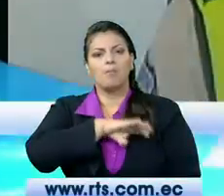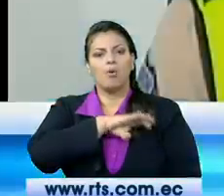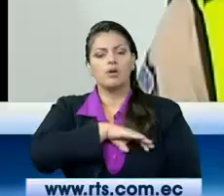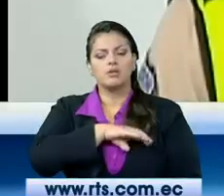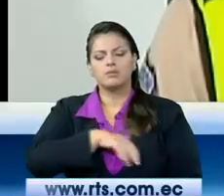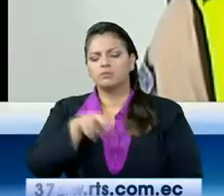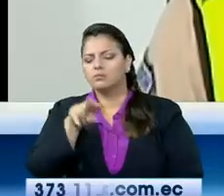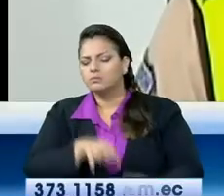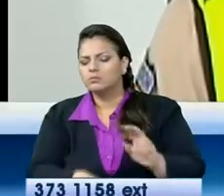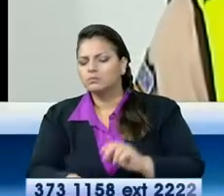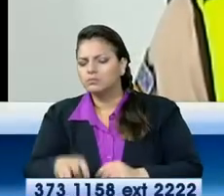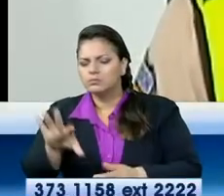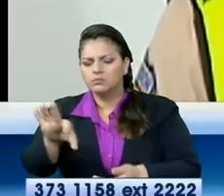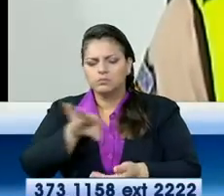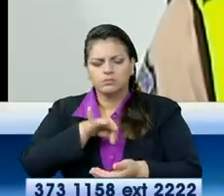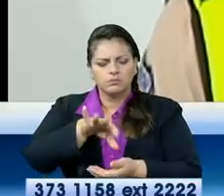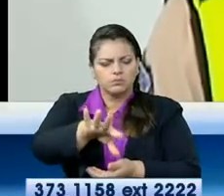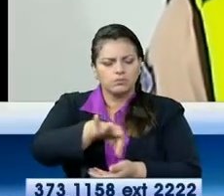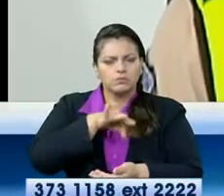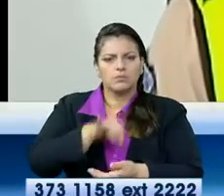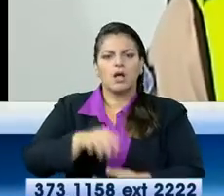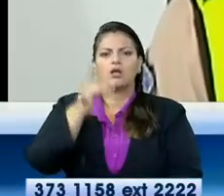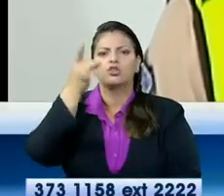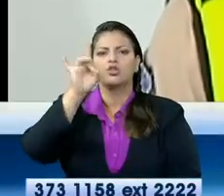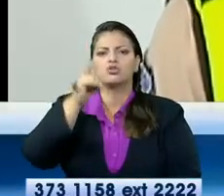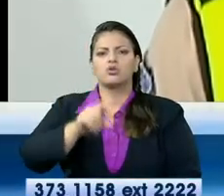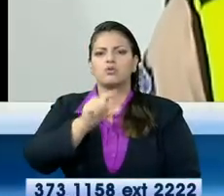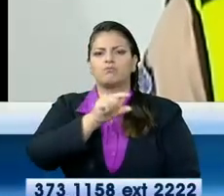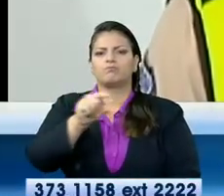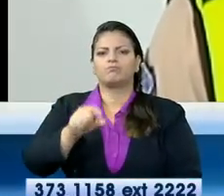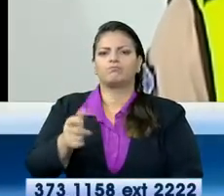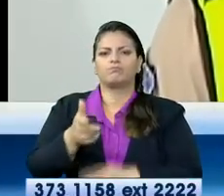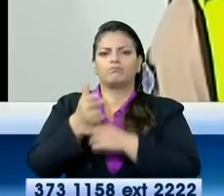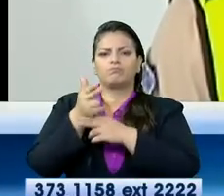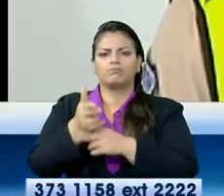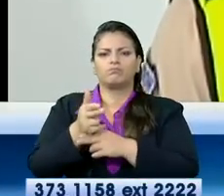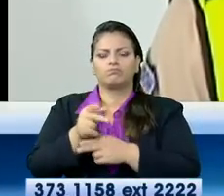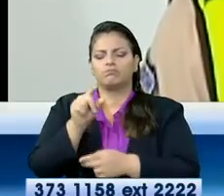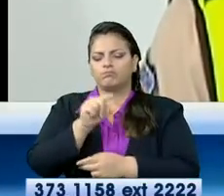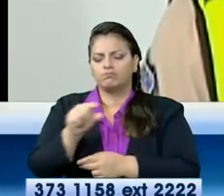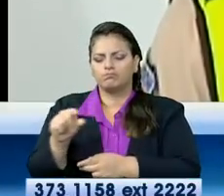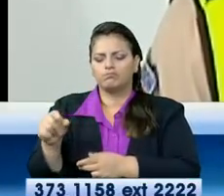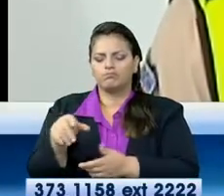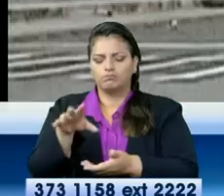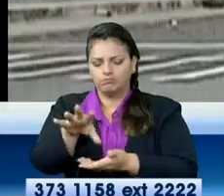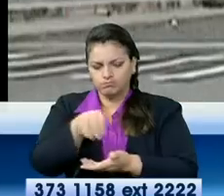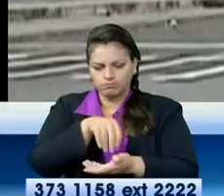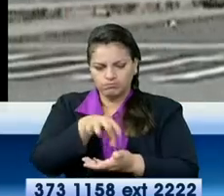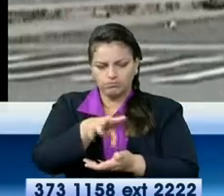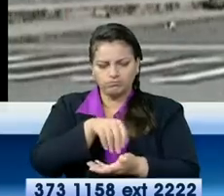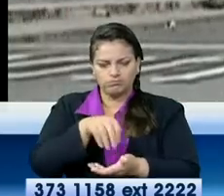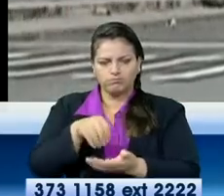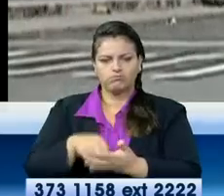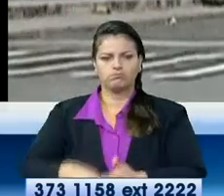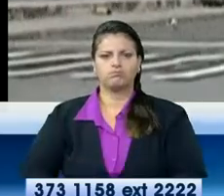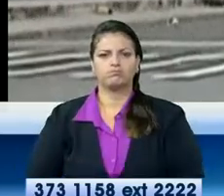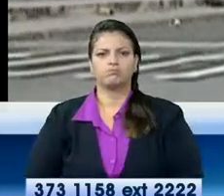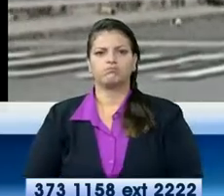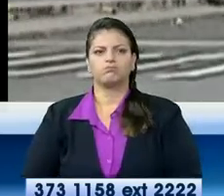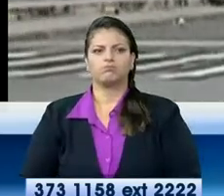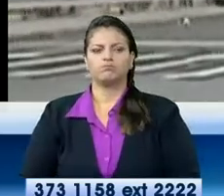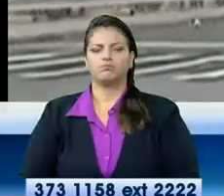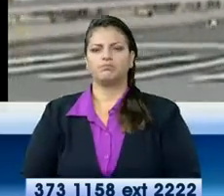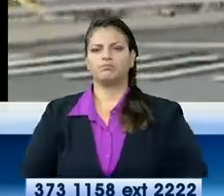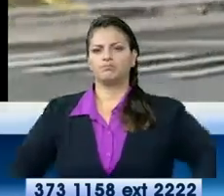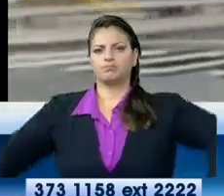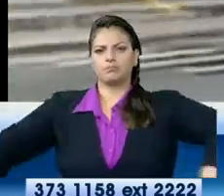criminalística levantó. O sea que los señores, si es que era una pistola, terminaron toda la alimentadora de la pistola en contra de las personas. Los moradores del barrio de las calles Avenida